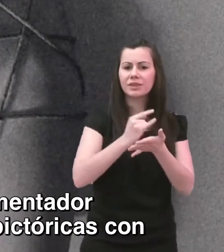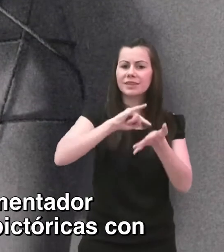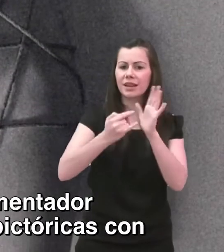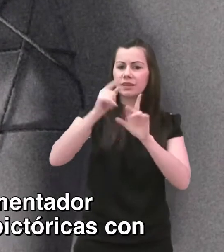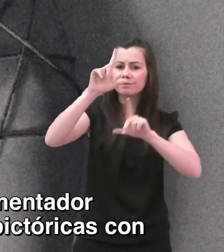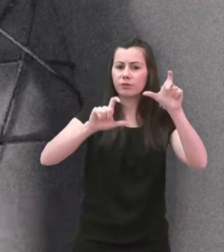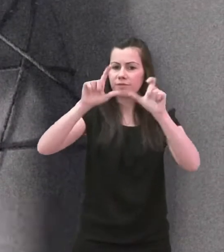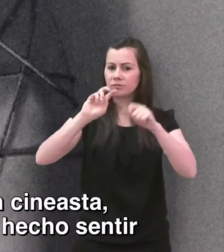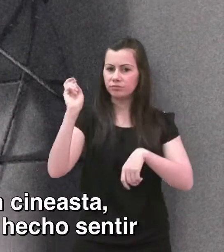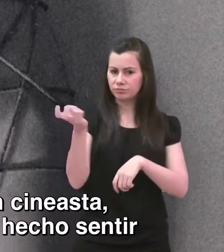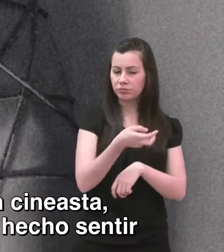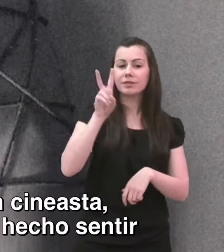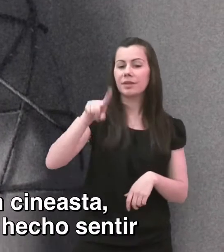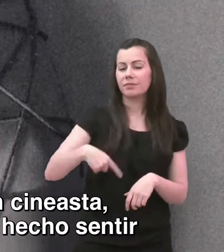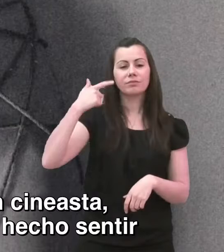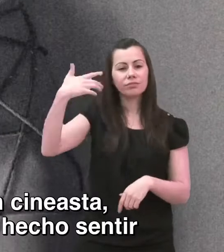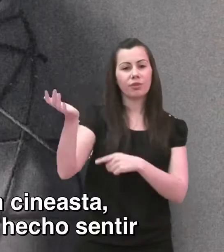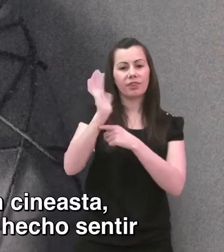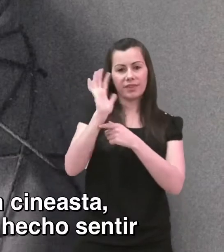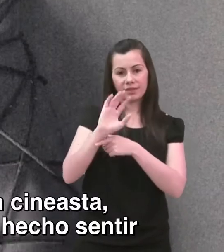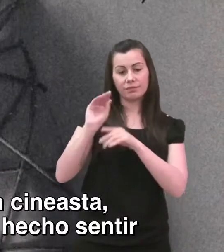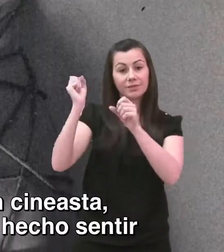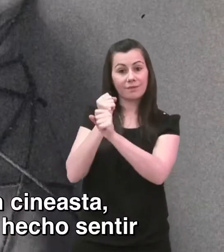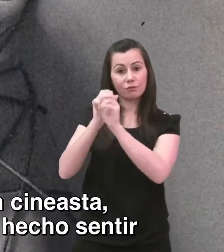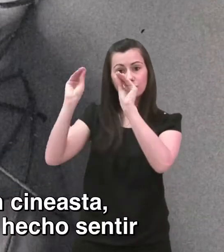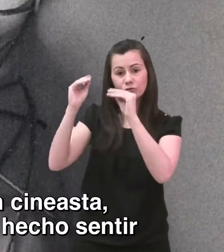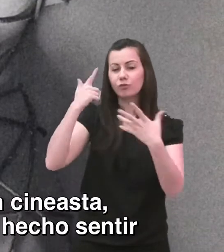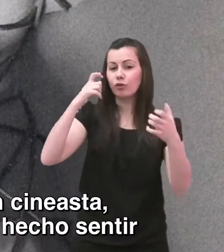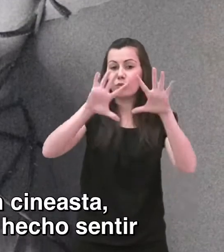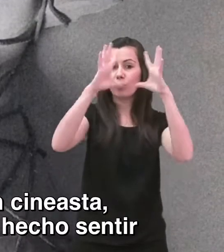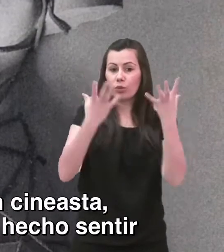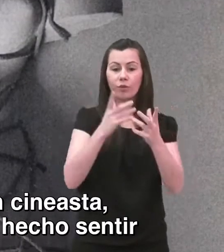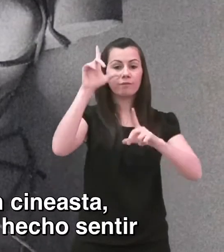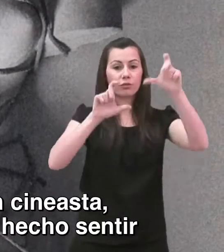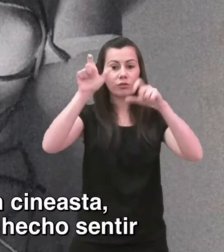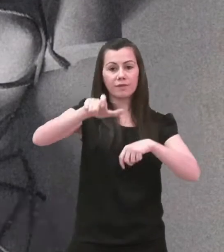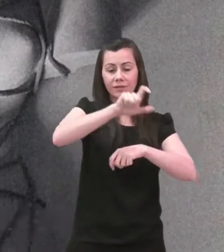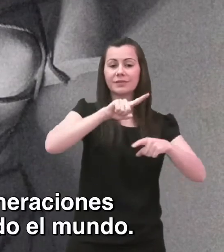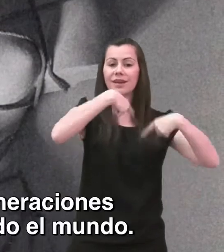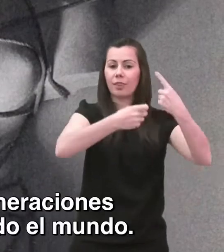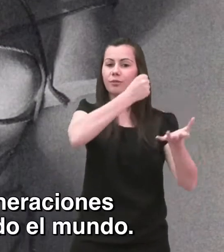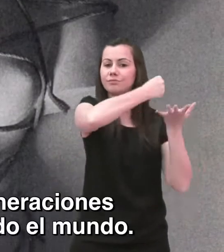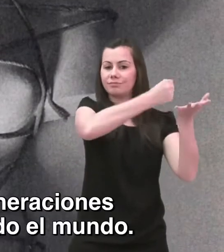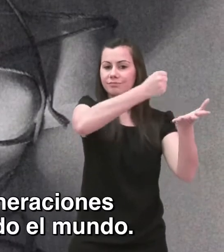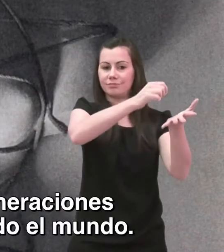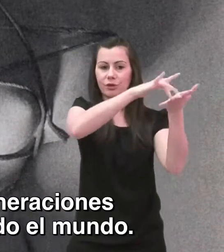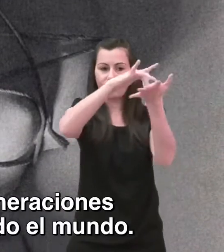experimentador de nuevas técnicas pictóricas con aerógrafos y gran cineasta. Su magisterio se ha hecho sentir en numerosas generaciones de